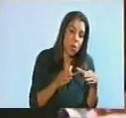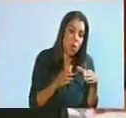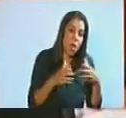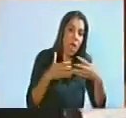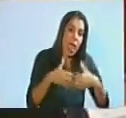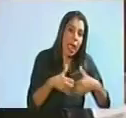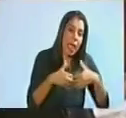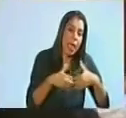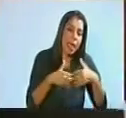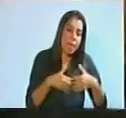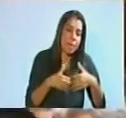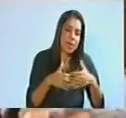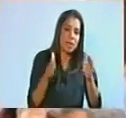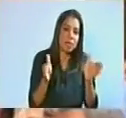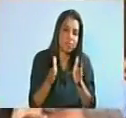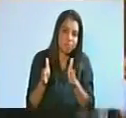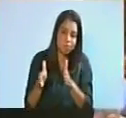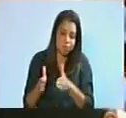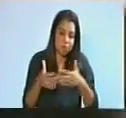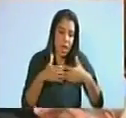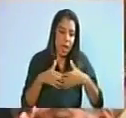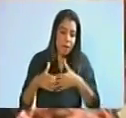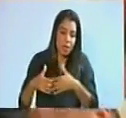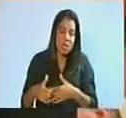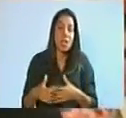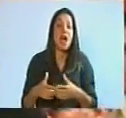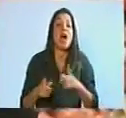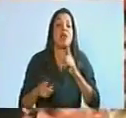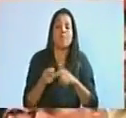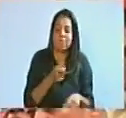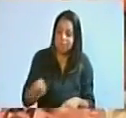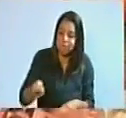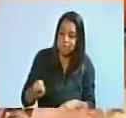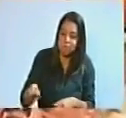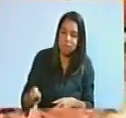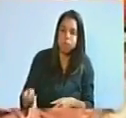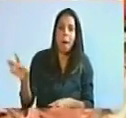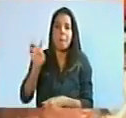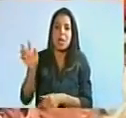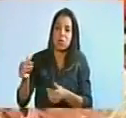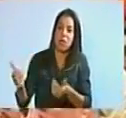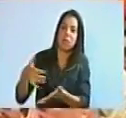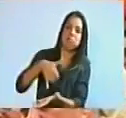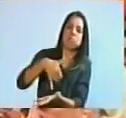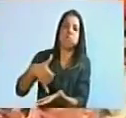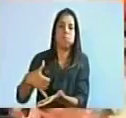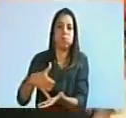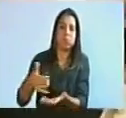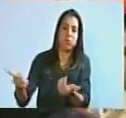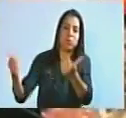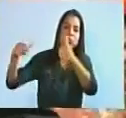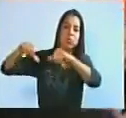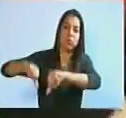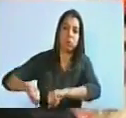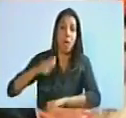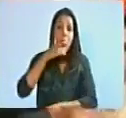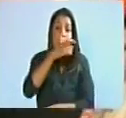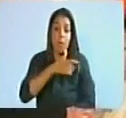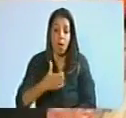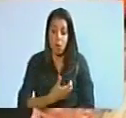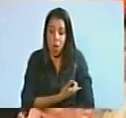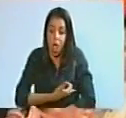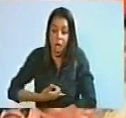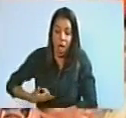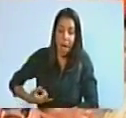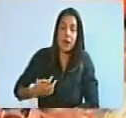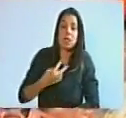económico nacional que ha buscado desestabilizar nuestro país y que ha buscado generar el hambre en el pueblo